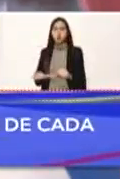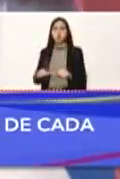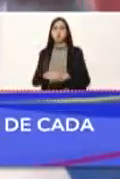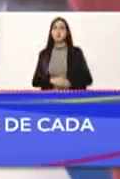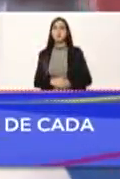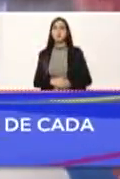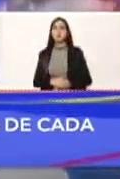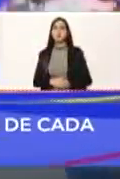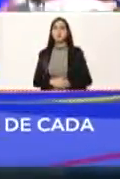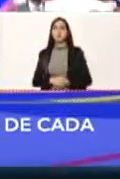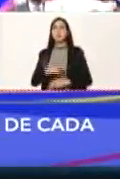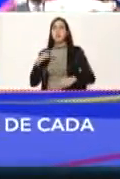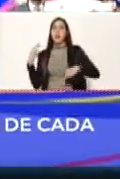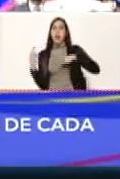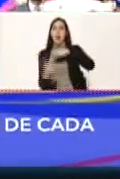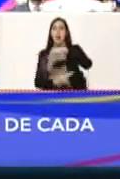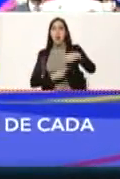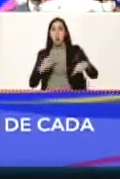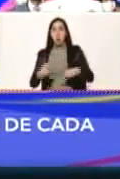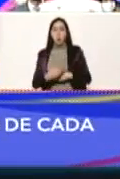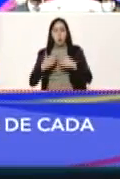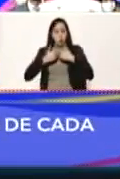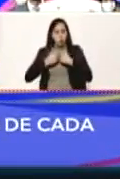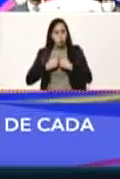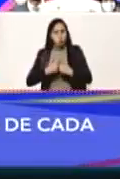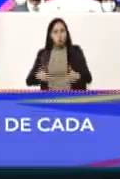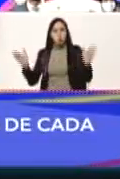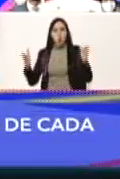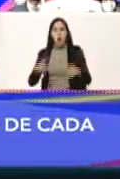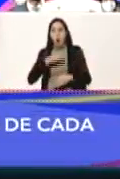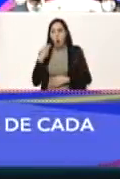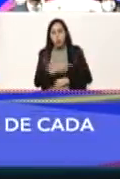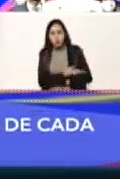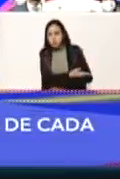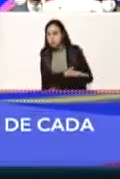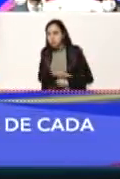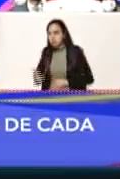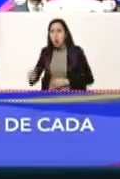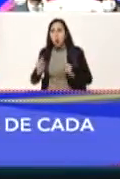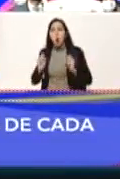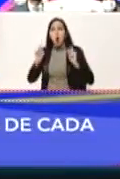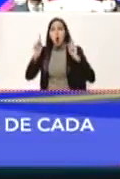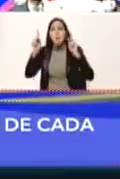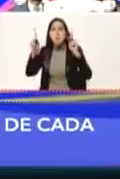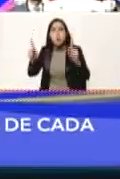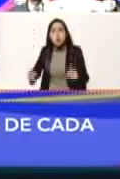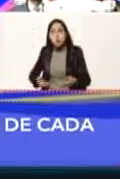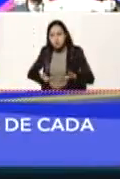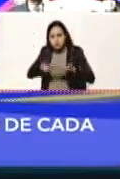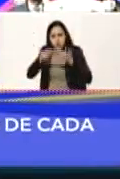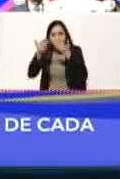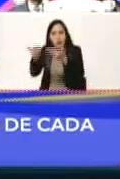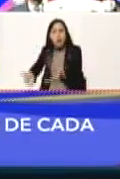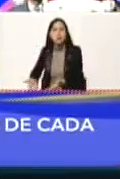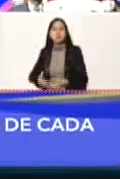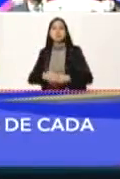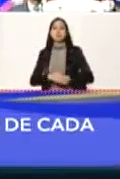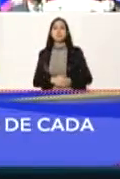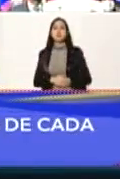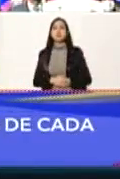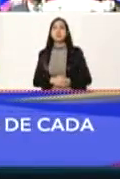la revolución de las puertas abiertas a la juventud, de las oportunidades para la juventud,